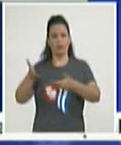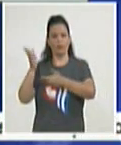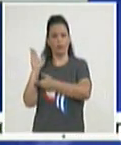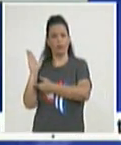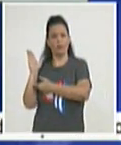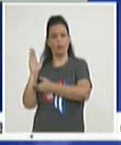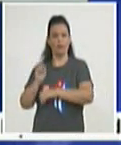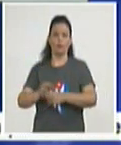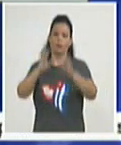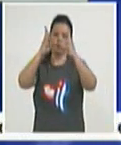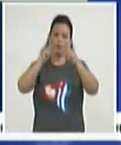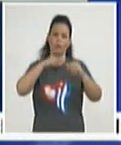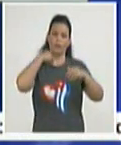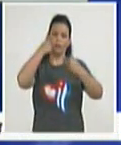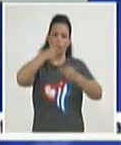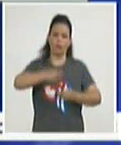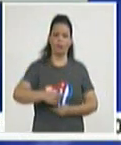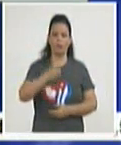lamentablemente